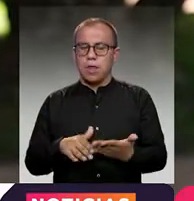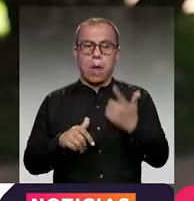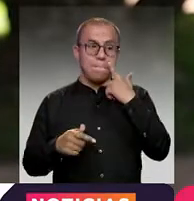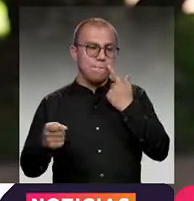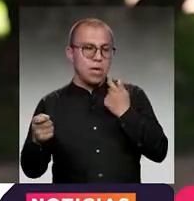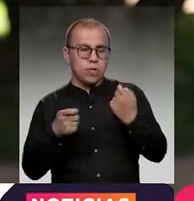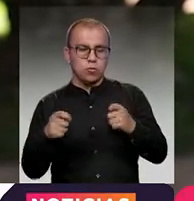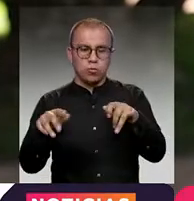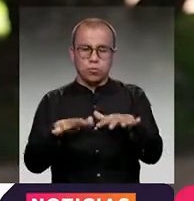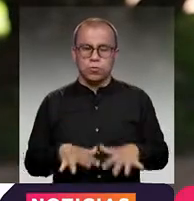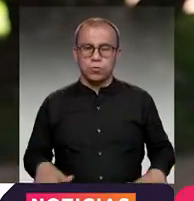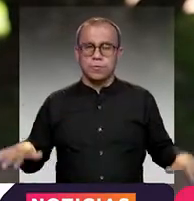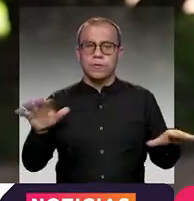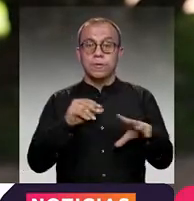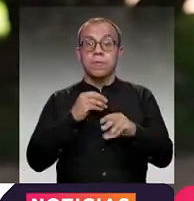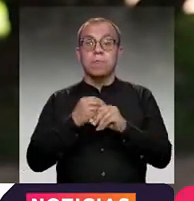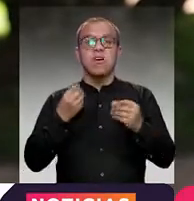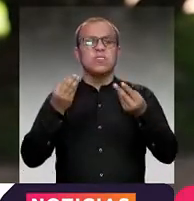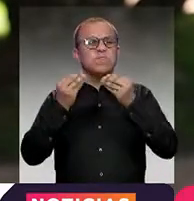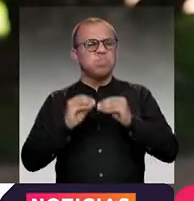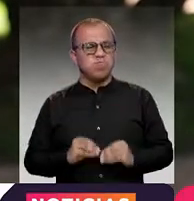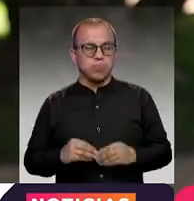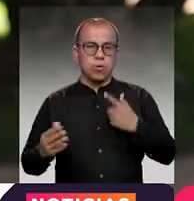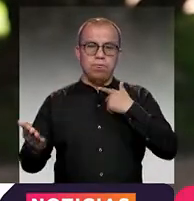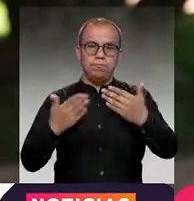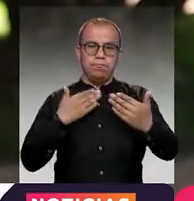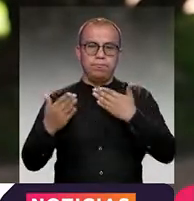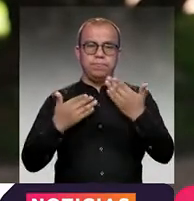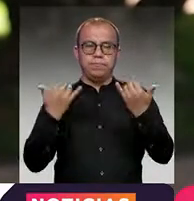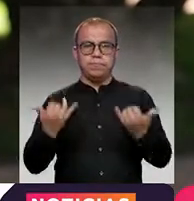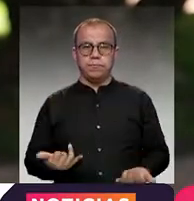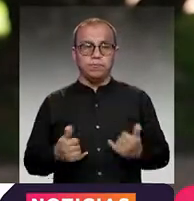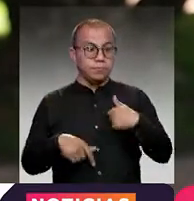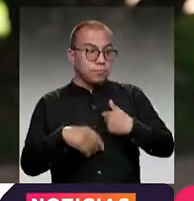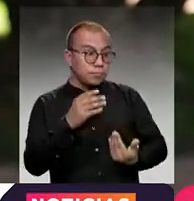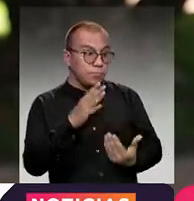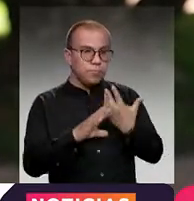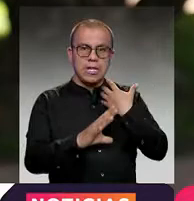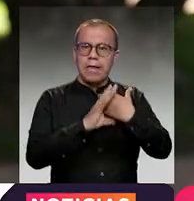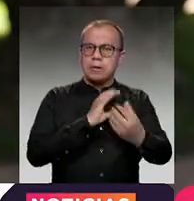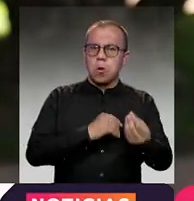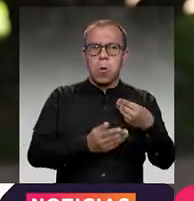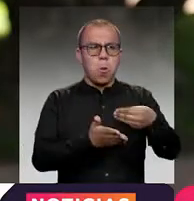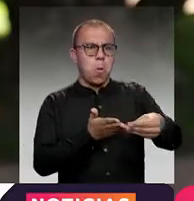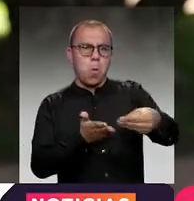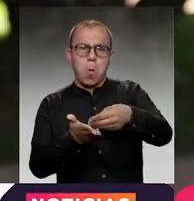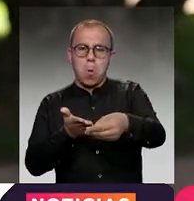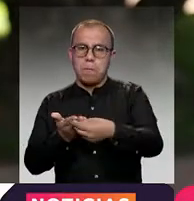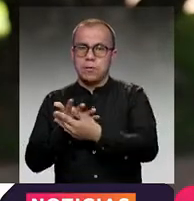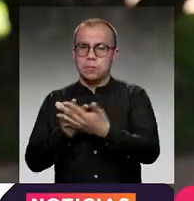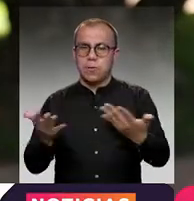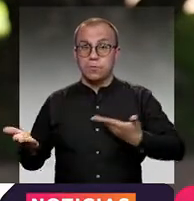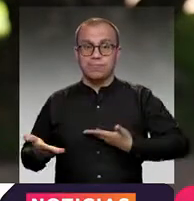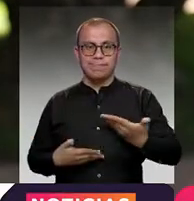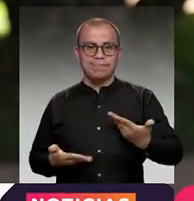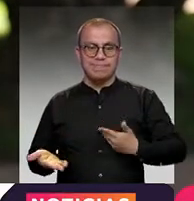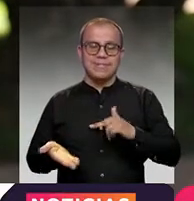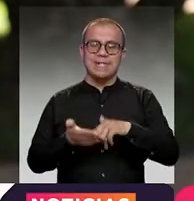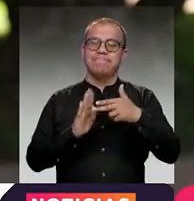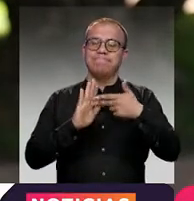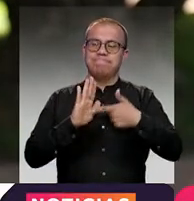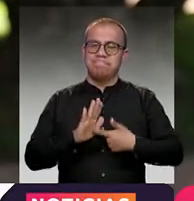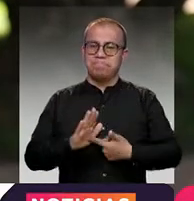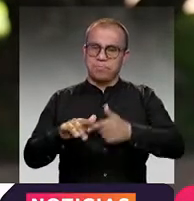en el territorio y de esta forma también hubo más confianza en la ciudadanía que salió, que hizo sus compras, y a los comerciantes que